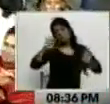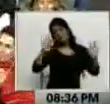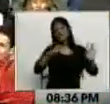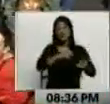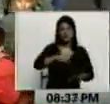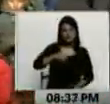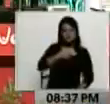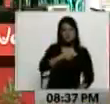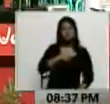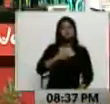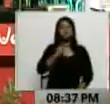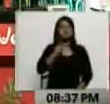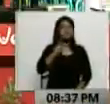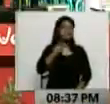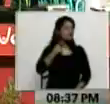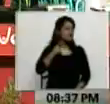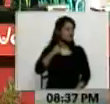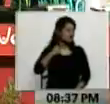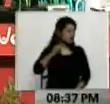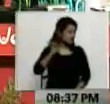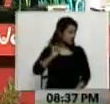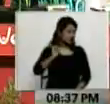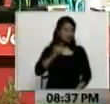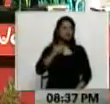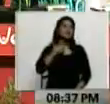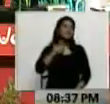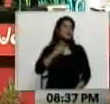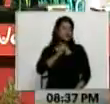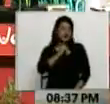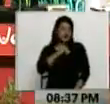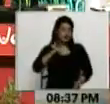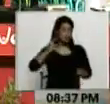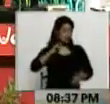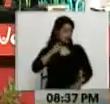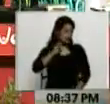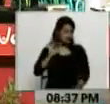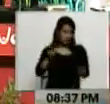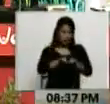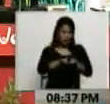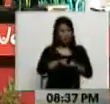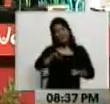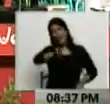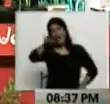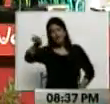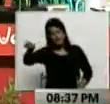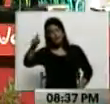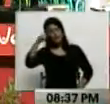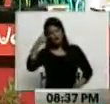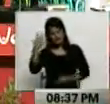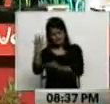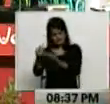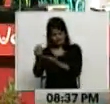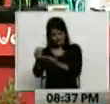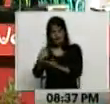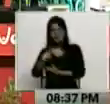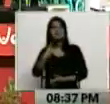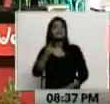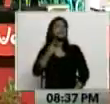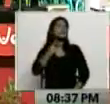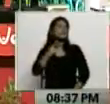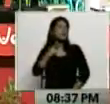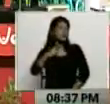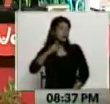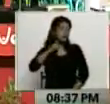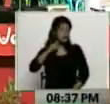amargura y su bilis tragándose su la bilis es qué la bilis verdad la bilis por allá en fural dicen la